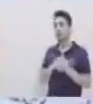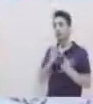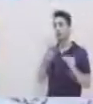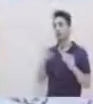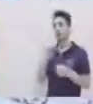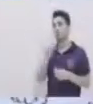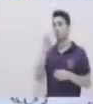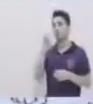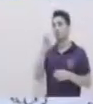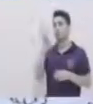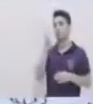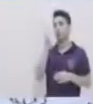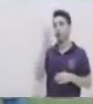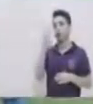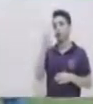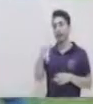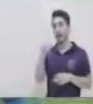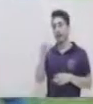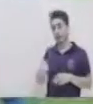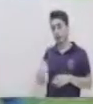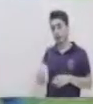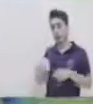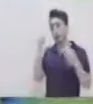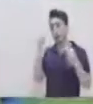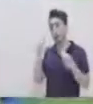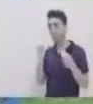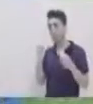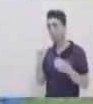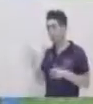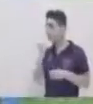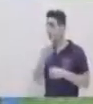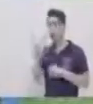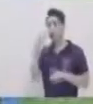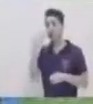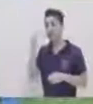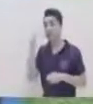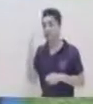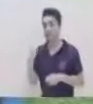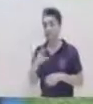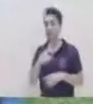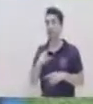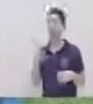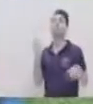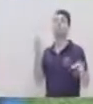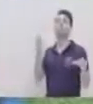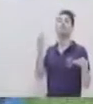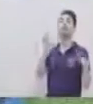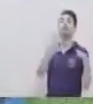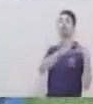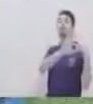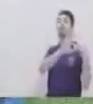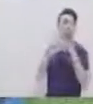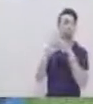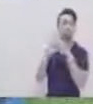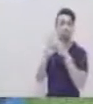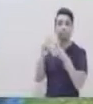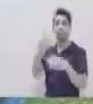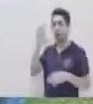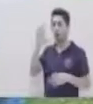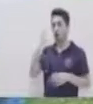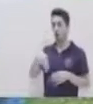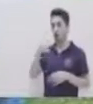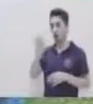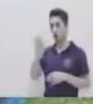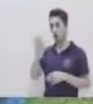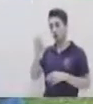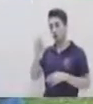hubieron muchos que no entendieron. Claro, que siempre existe esa mala conjugación del verbo. Es una falsa concordancia, porque la